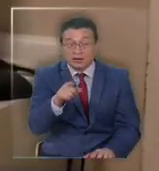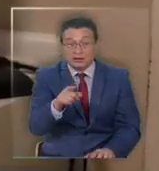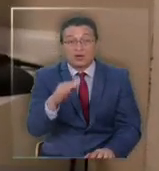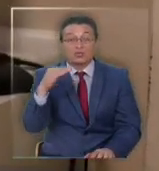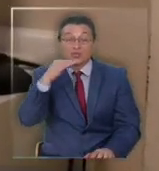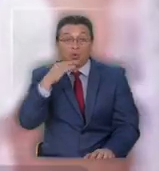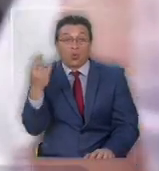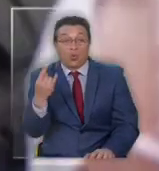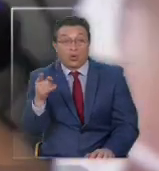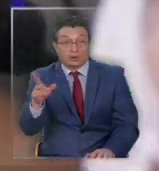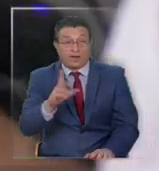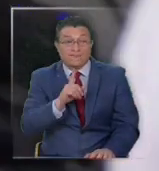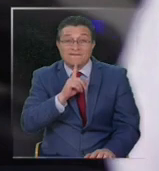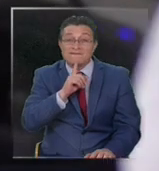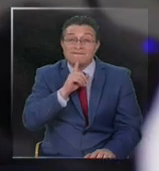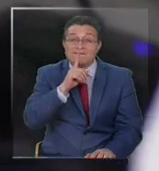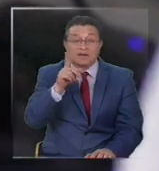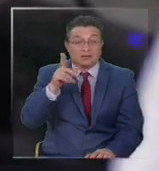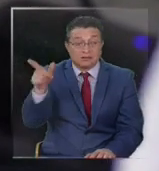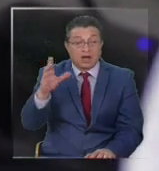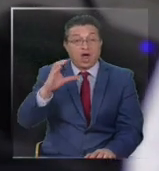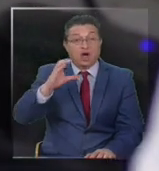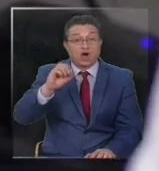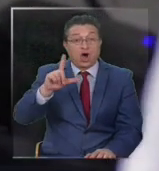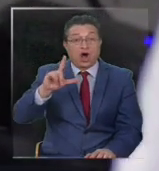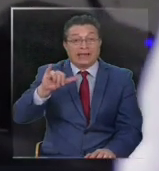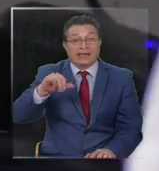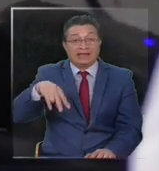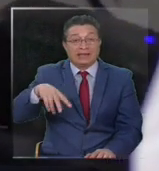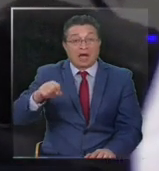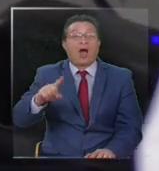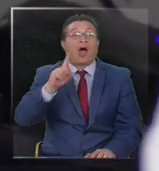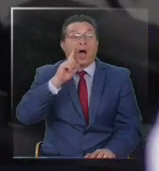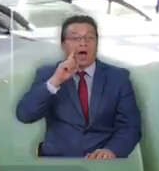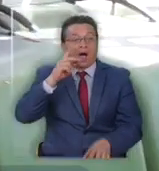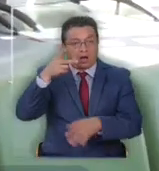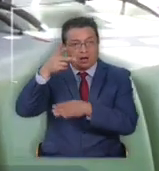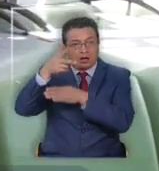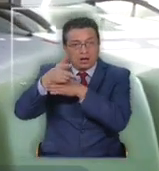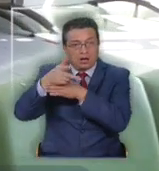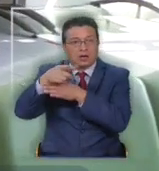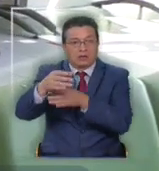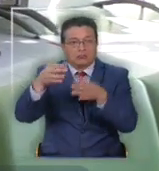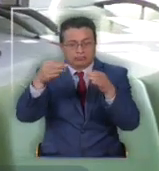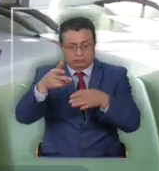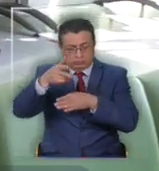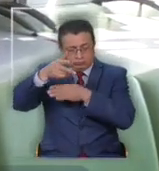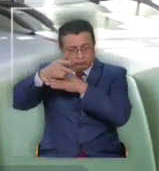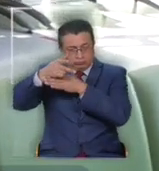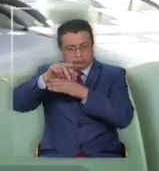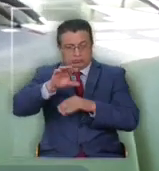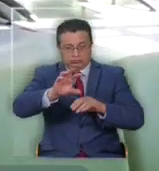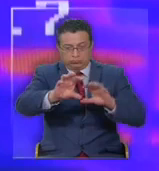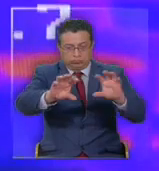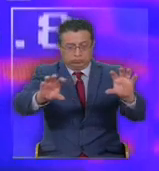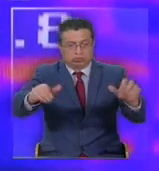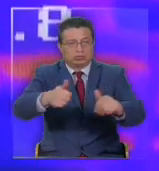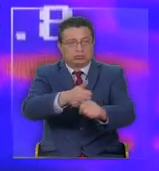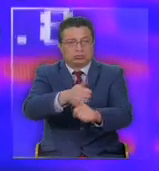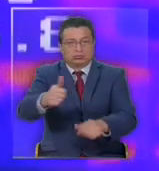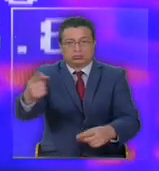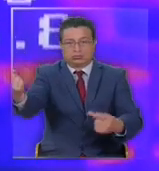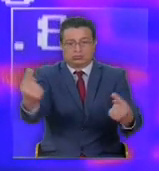servicio de urgencia de alta resolutividad de Colina ya cuentan con una cámara termográfica fija para detectar a